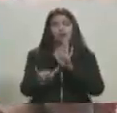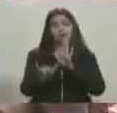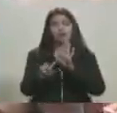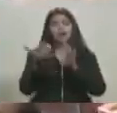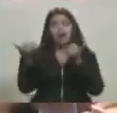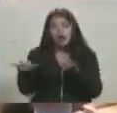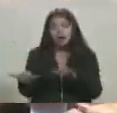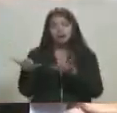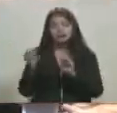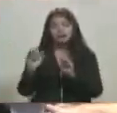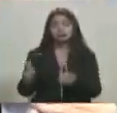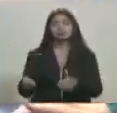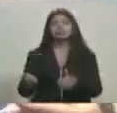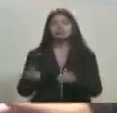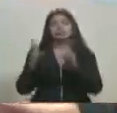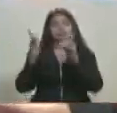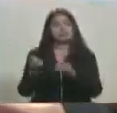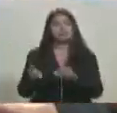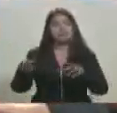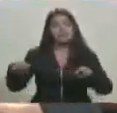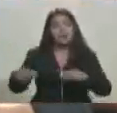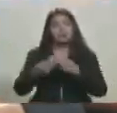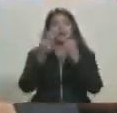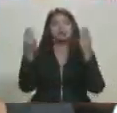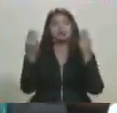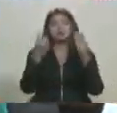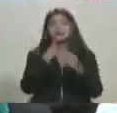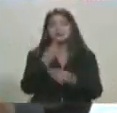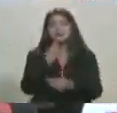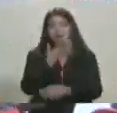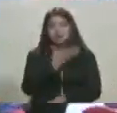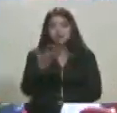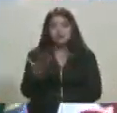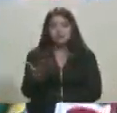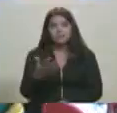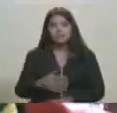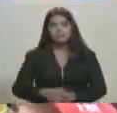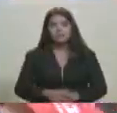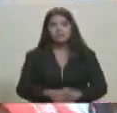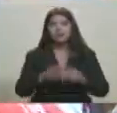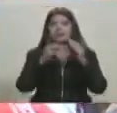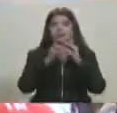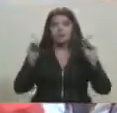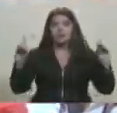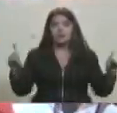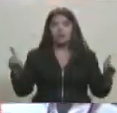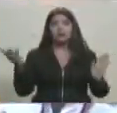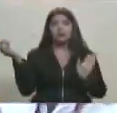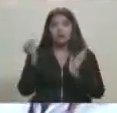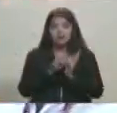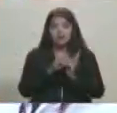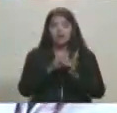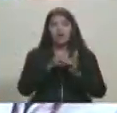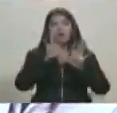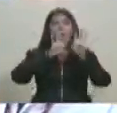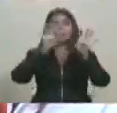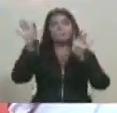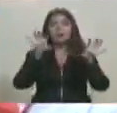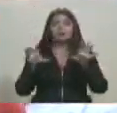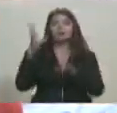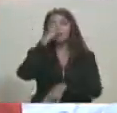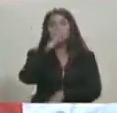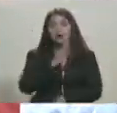Constituyente a esta acción tomada desde el Mercosur, alegando que cuando la democracia regrese a países como